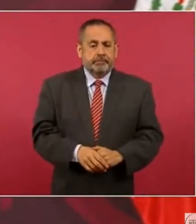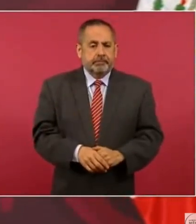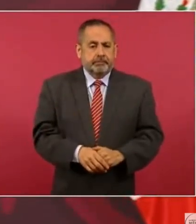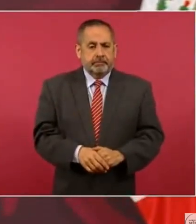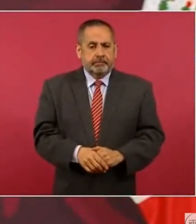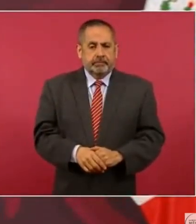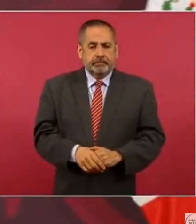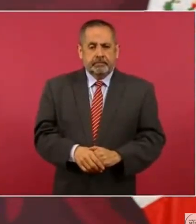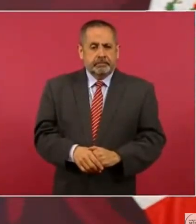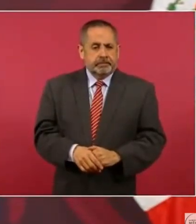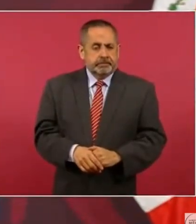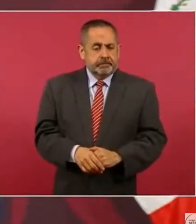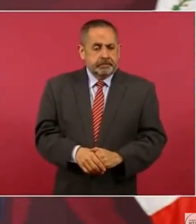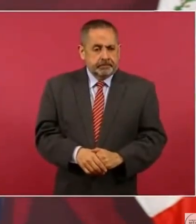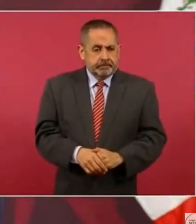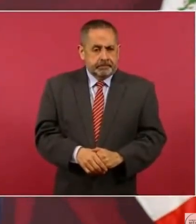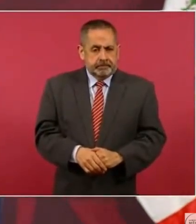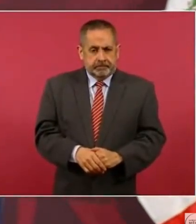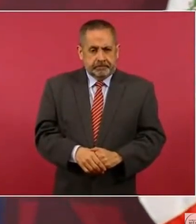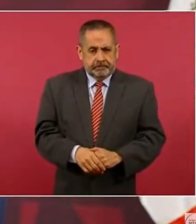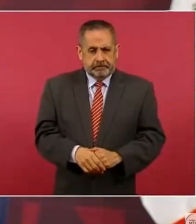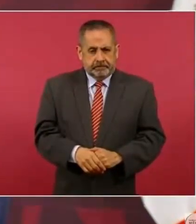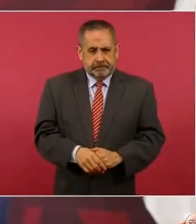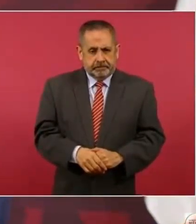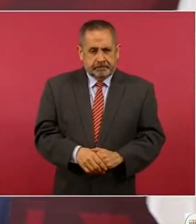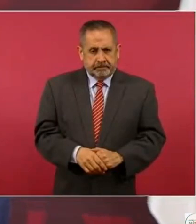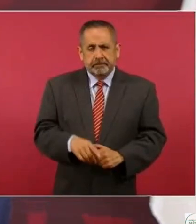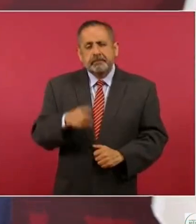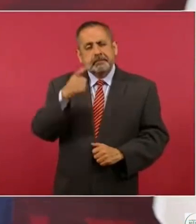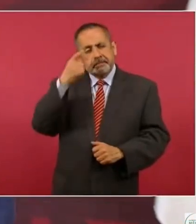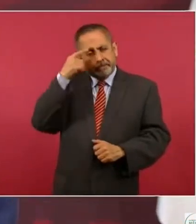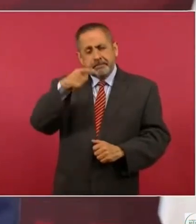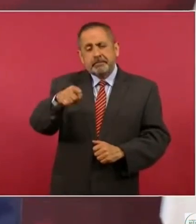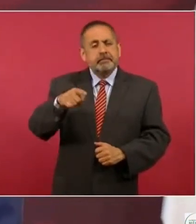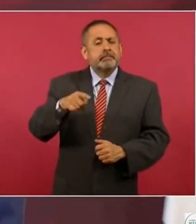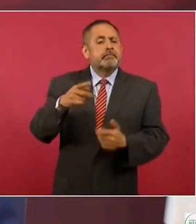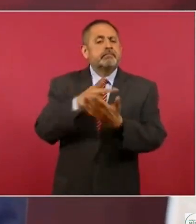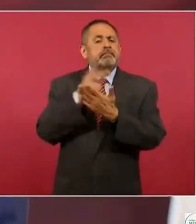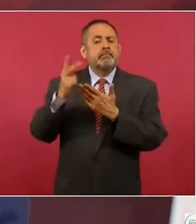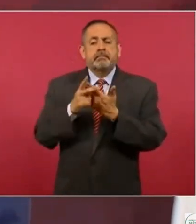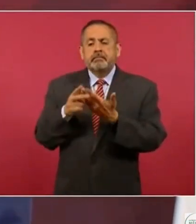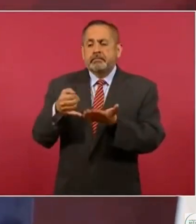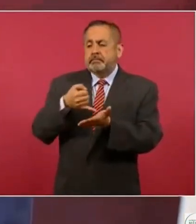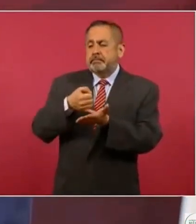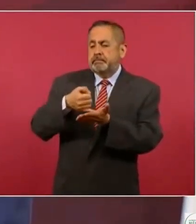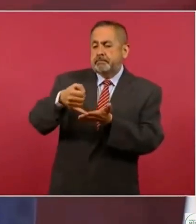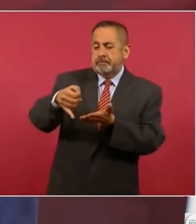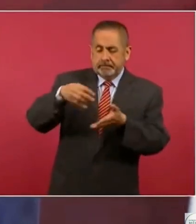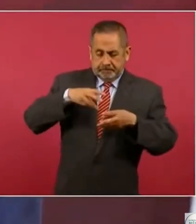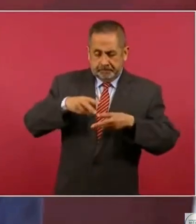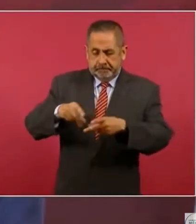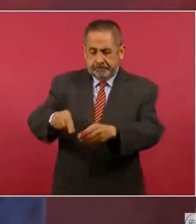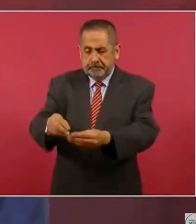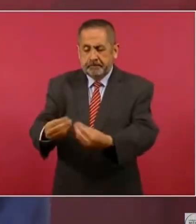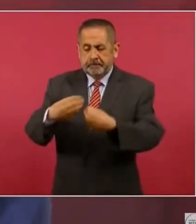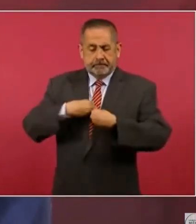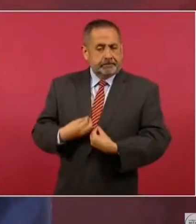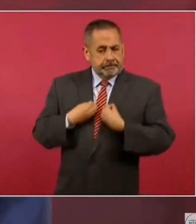Y ya está en el programa Sembrando Vida, que es trabajo en el